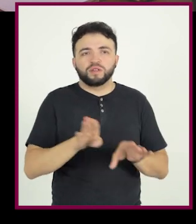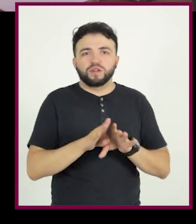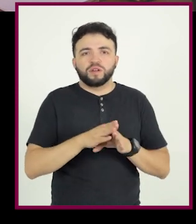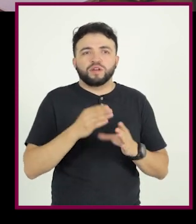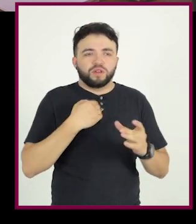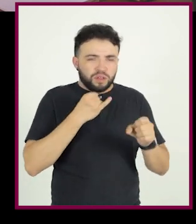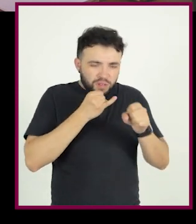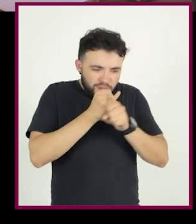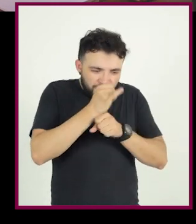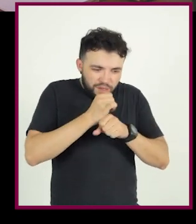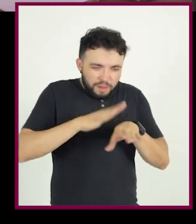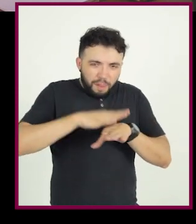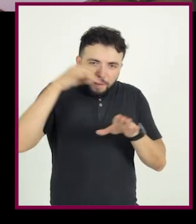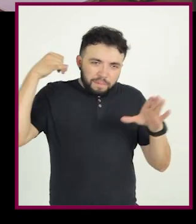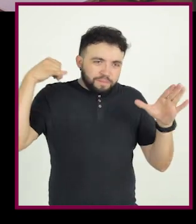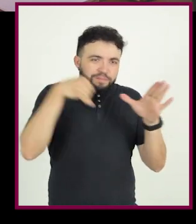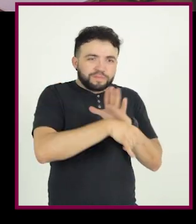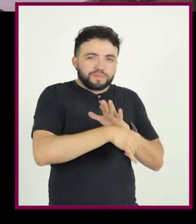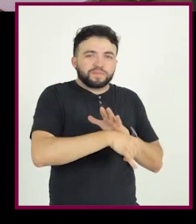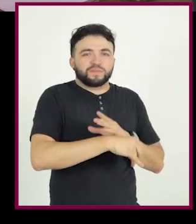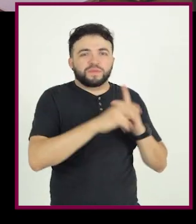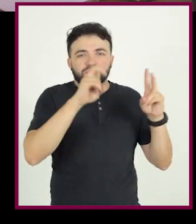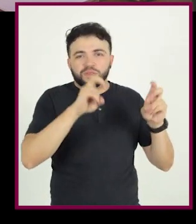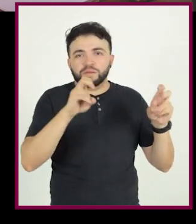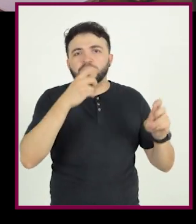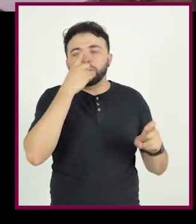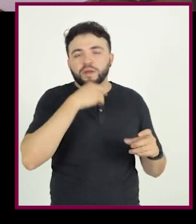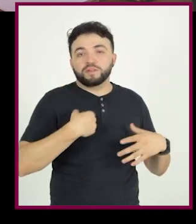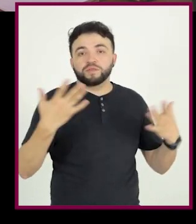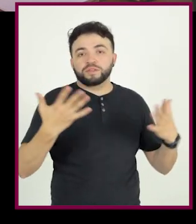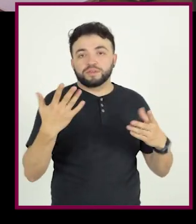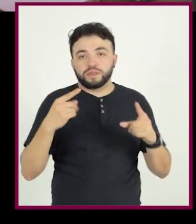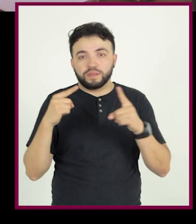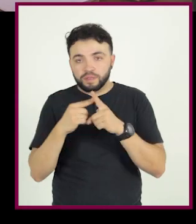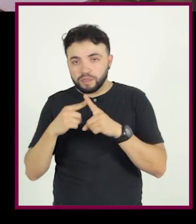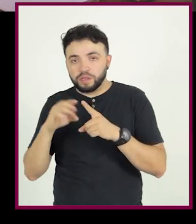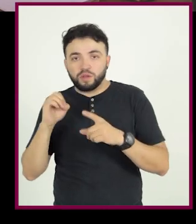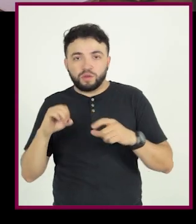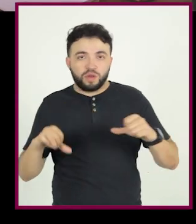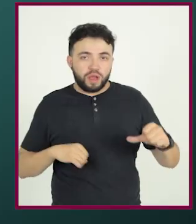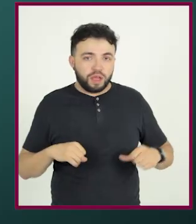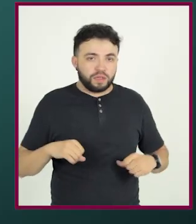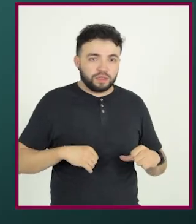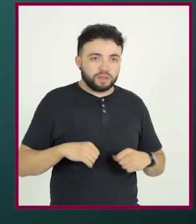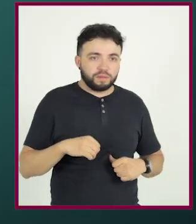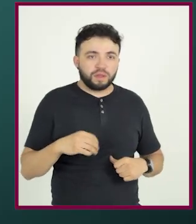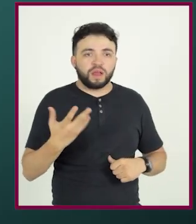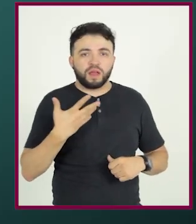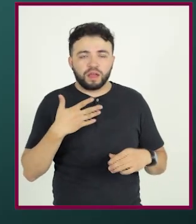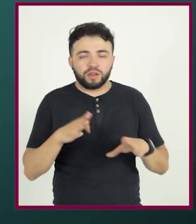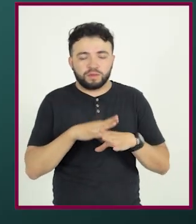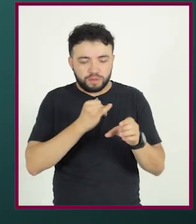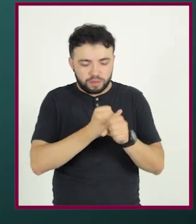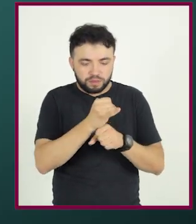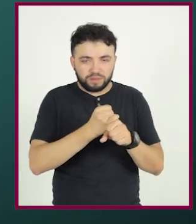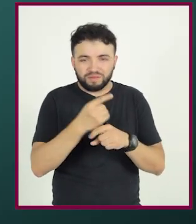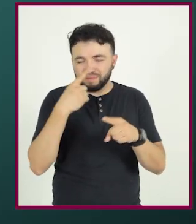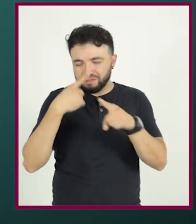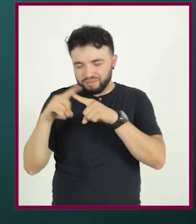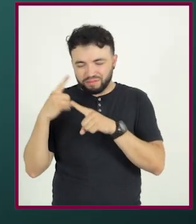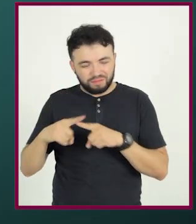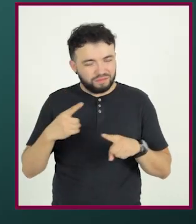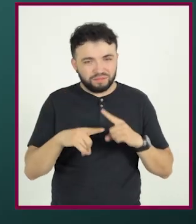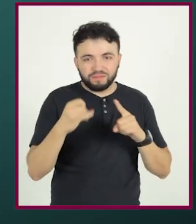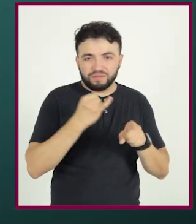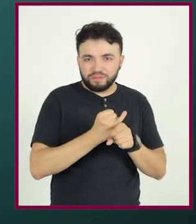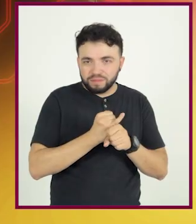los temas que se abordan en esta materia, con el fin de resolver tareas o actividades, se investiga en distintas fuentes